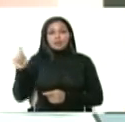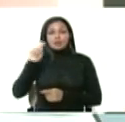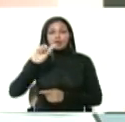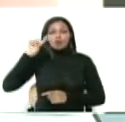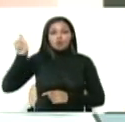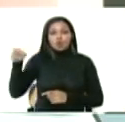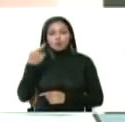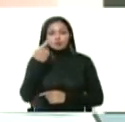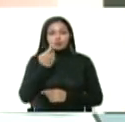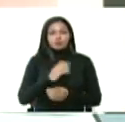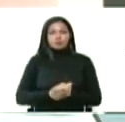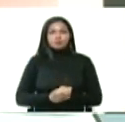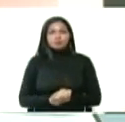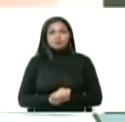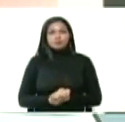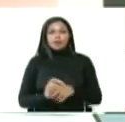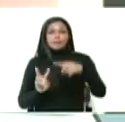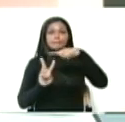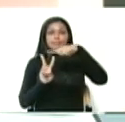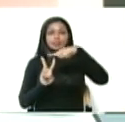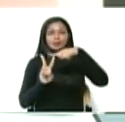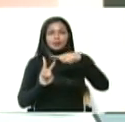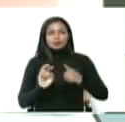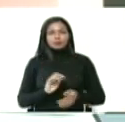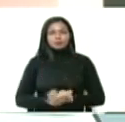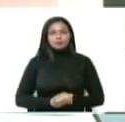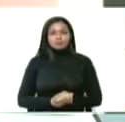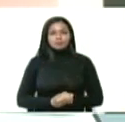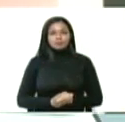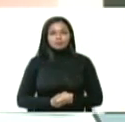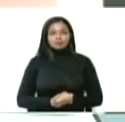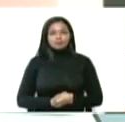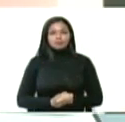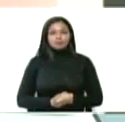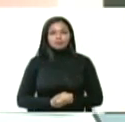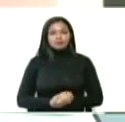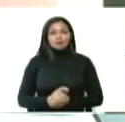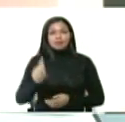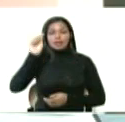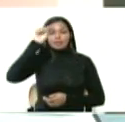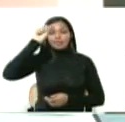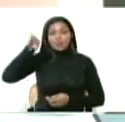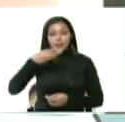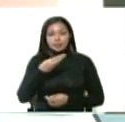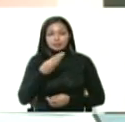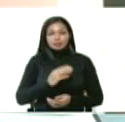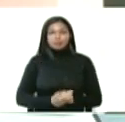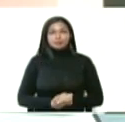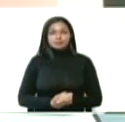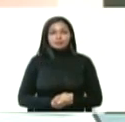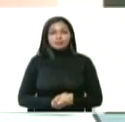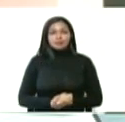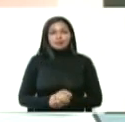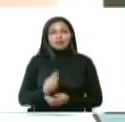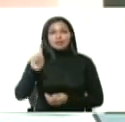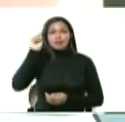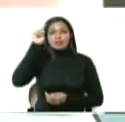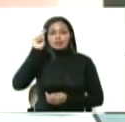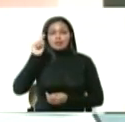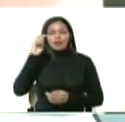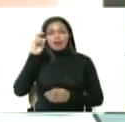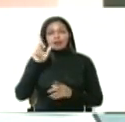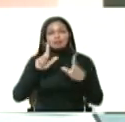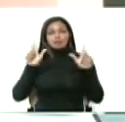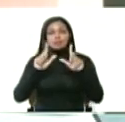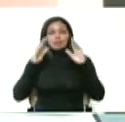Globovisión, Venezolana de Televisión, TVS, TV Fan, Vive